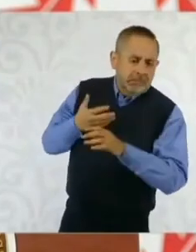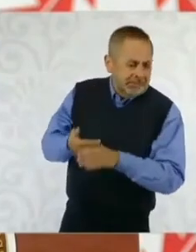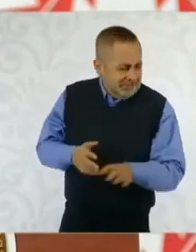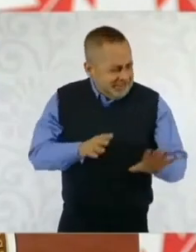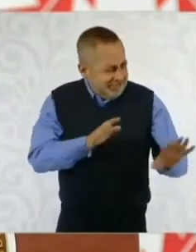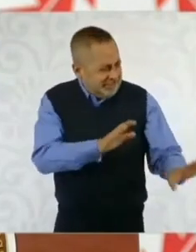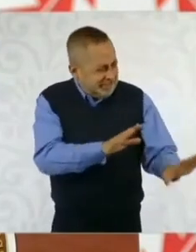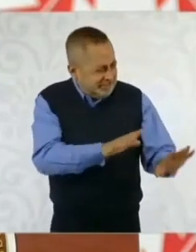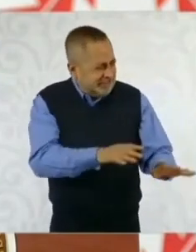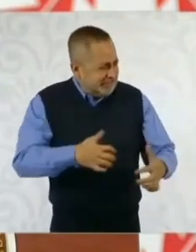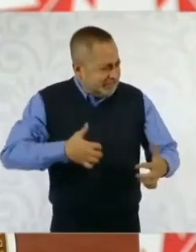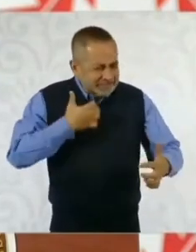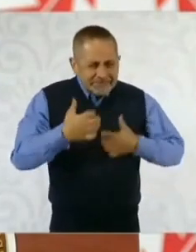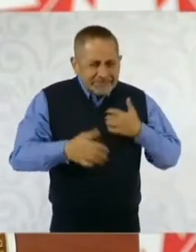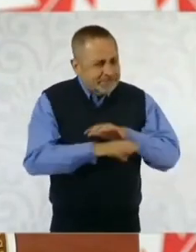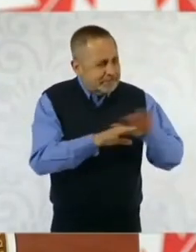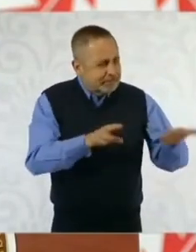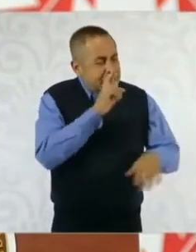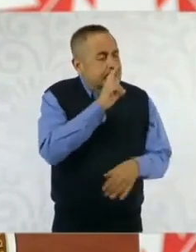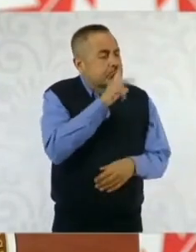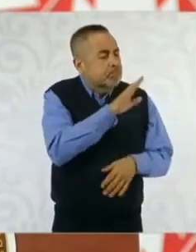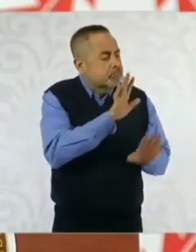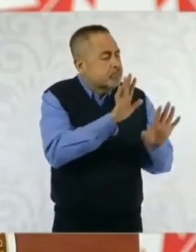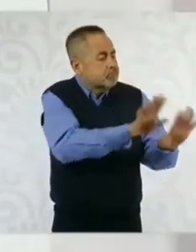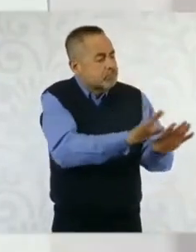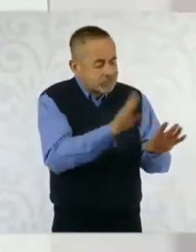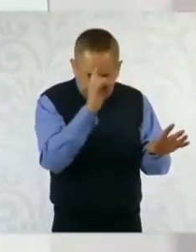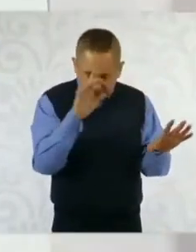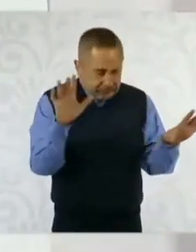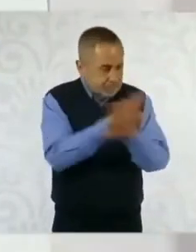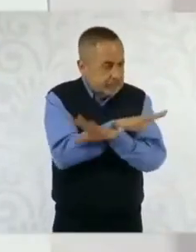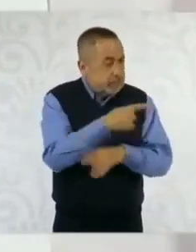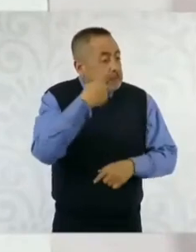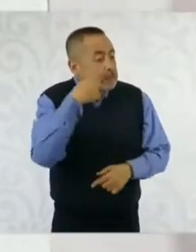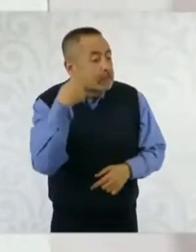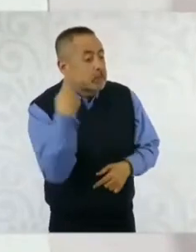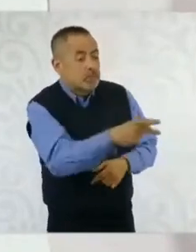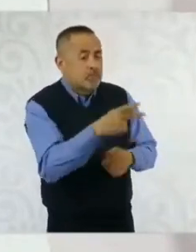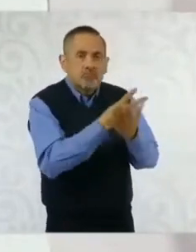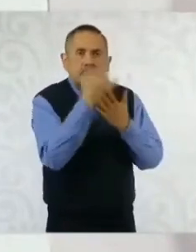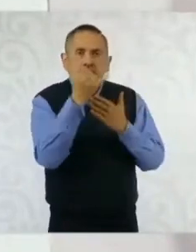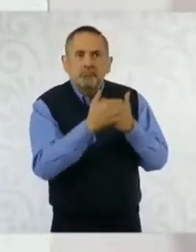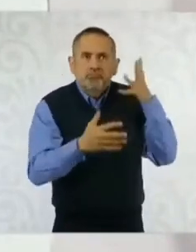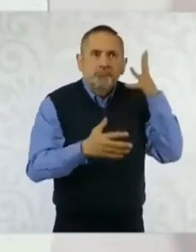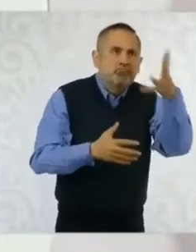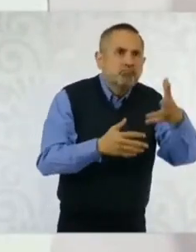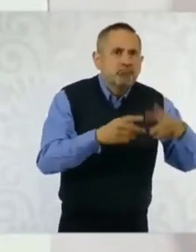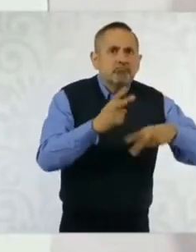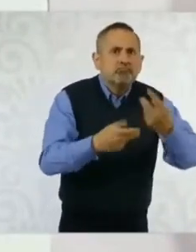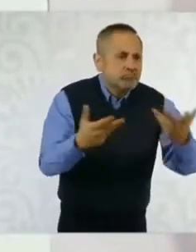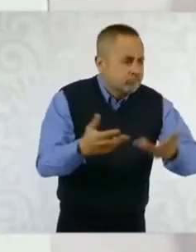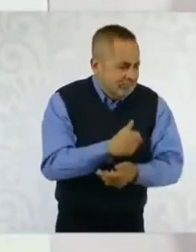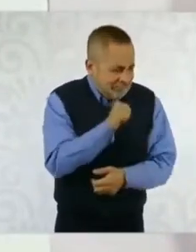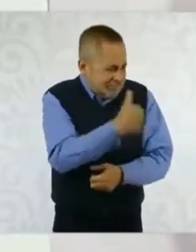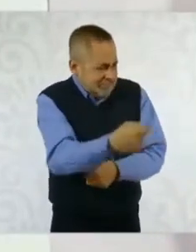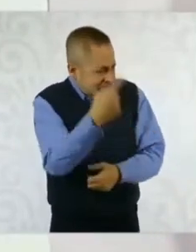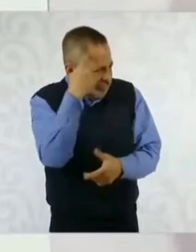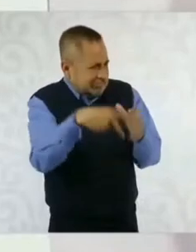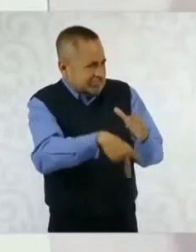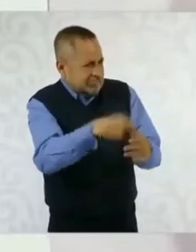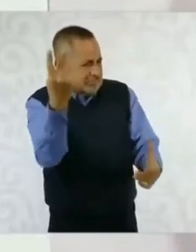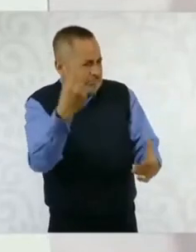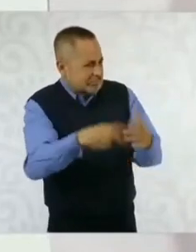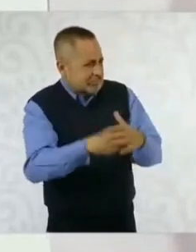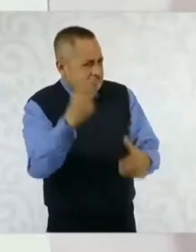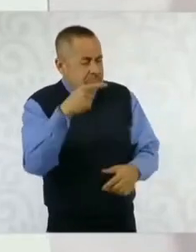tan enojados que se sienten a ver si realmente tienen un proyecto de nación, porque no tienen, solo es la